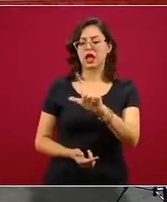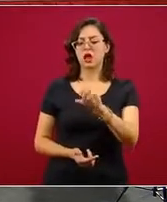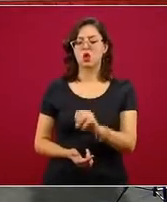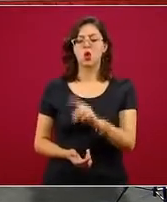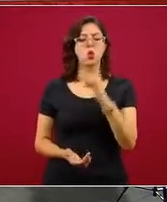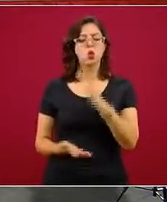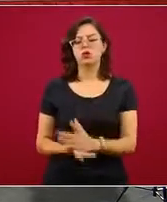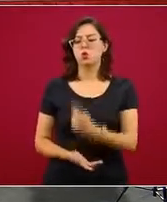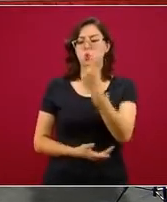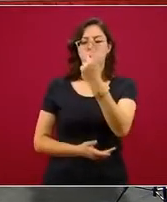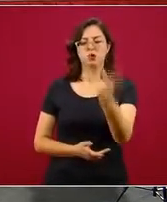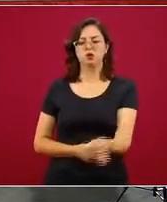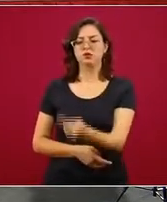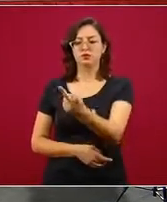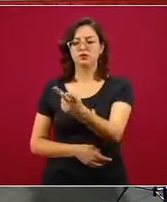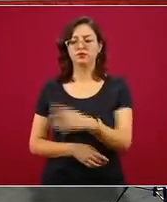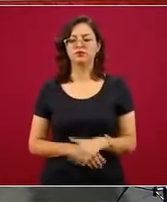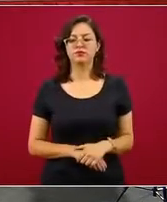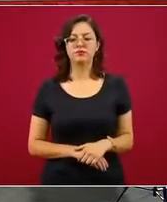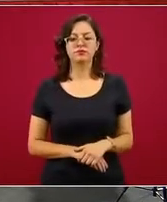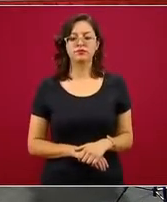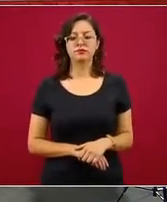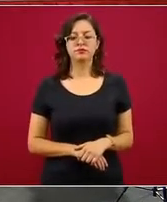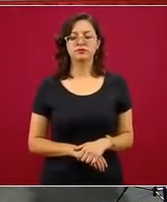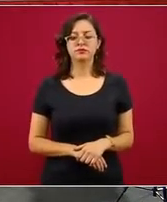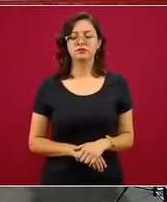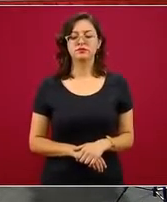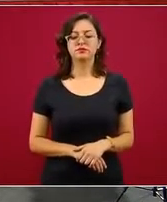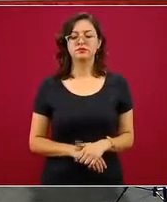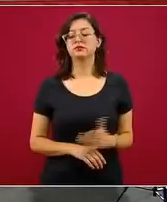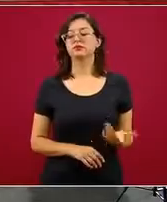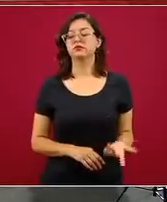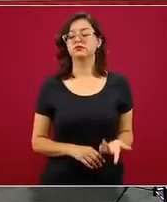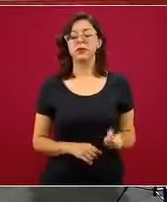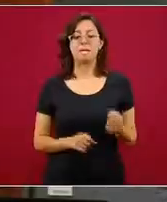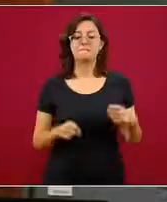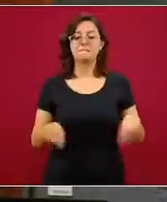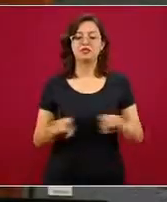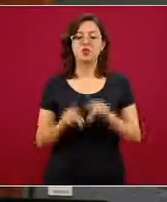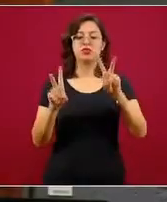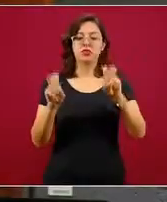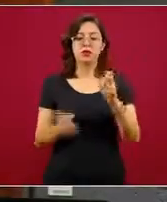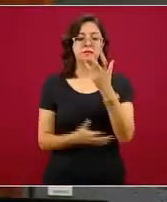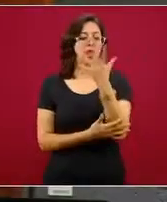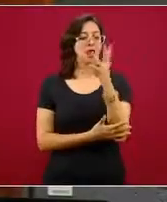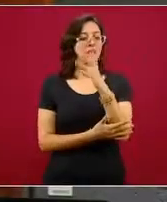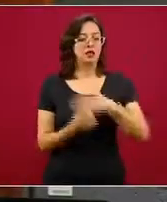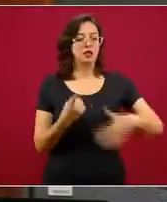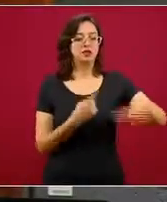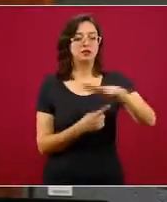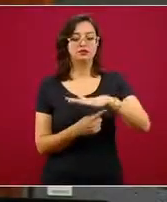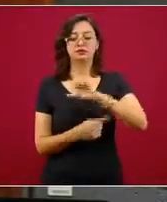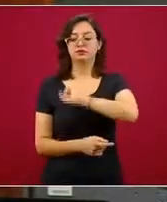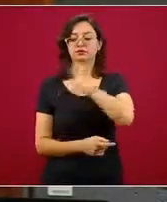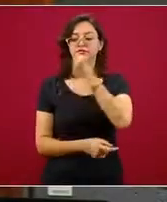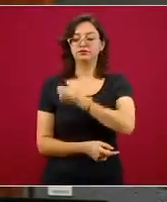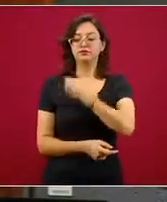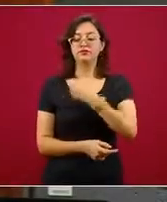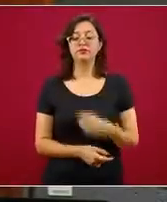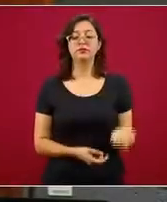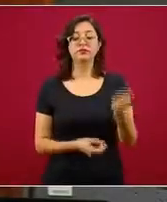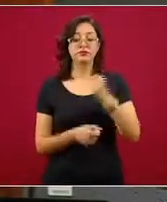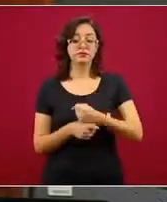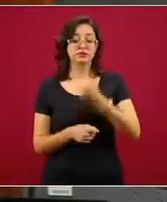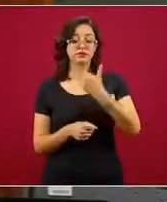tema igual de el enlace del medio ambiente y la salud. El propio secretario Alcocer ha declarado que